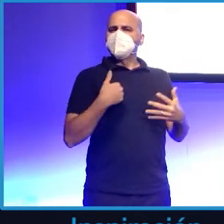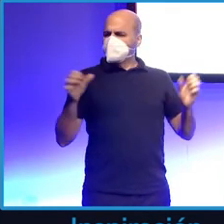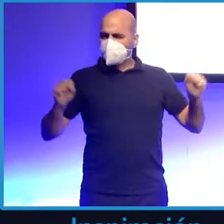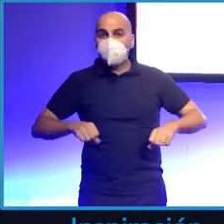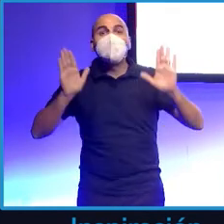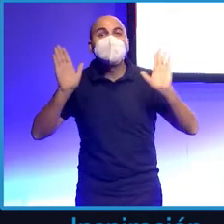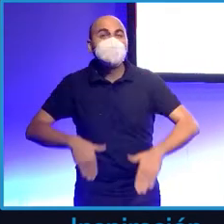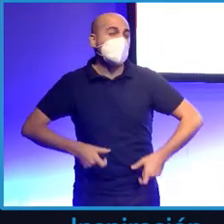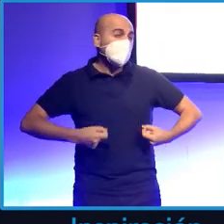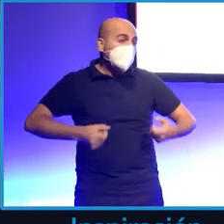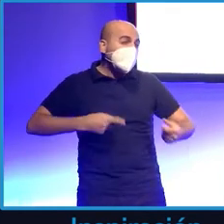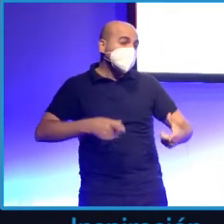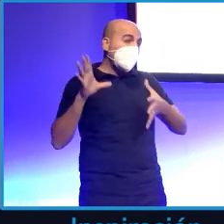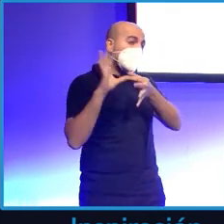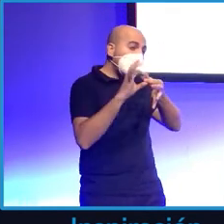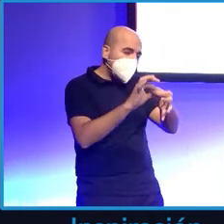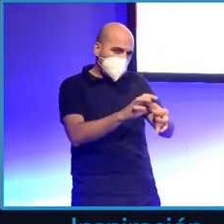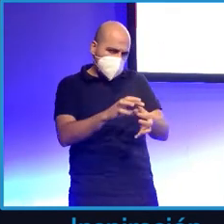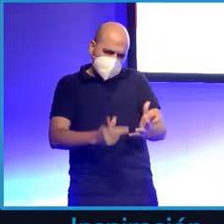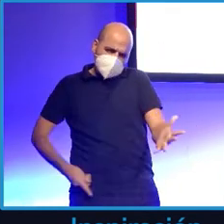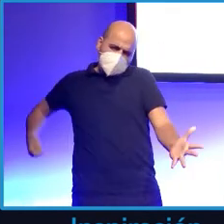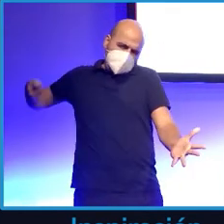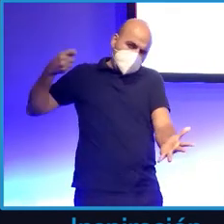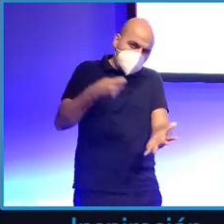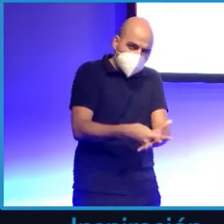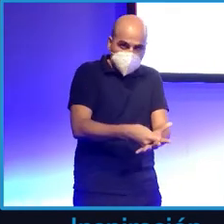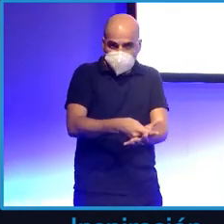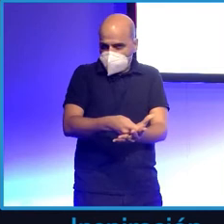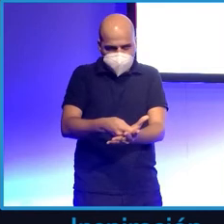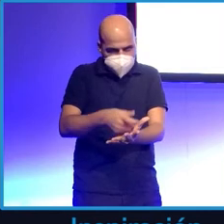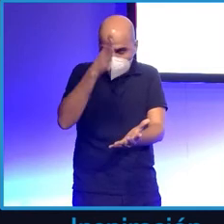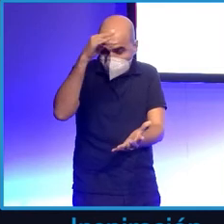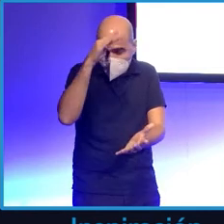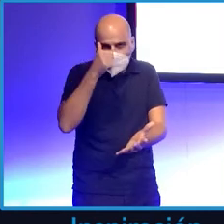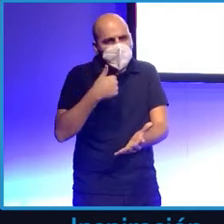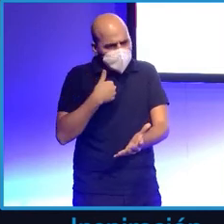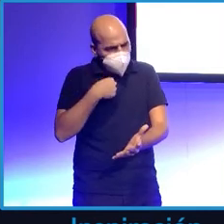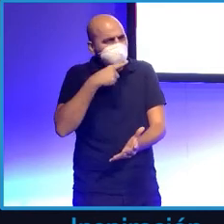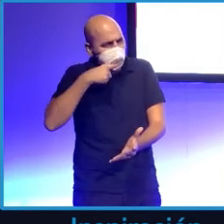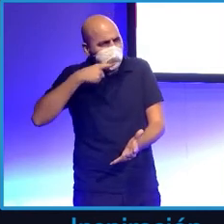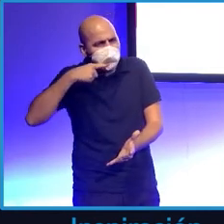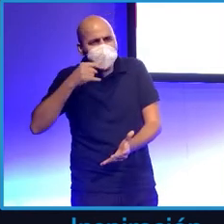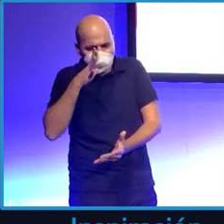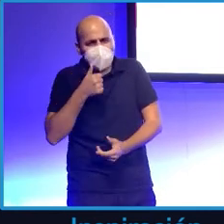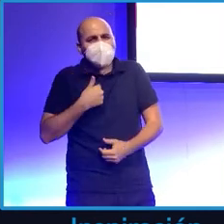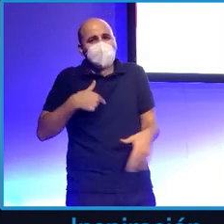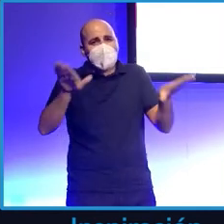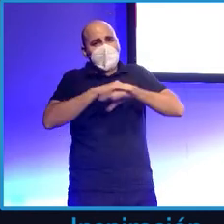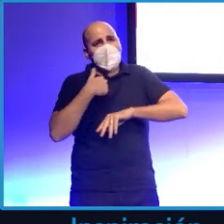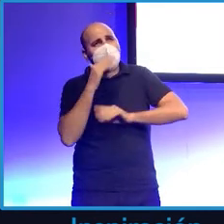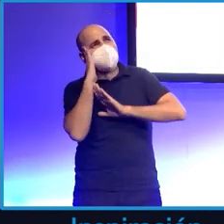una pasta en enlaces y eso no subía y fue cuando yo me fui a la cama y dije mira me echó a llorar ahora qué hago